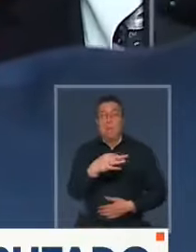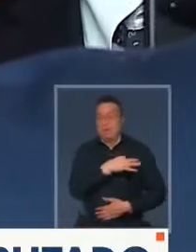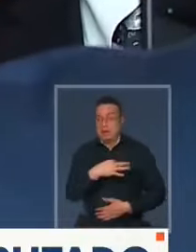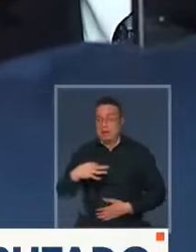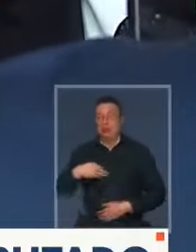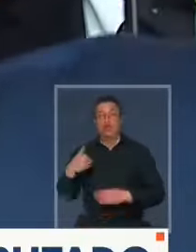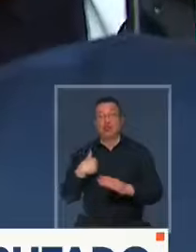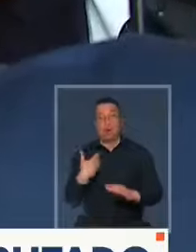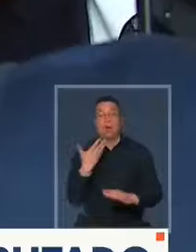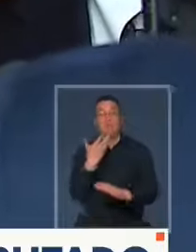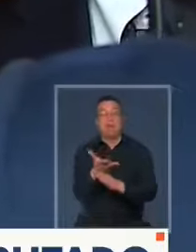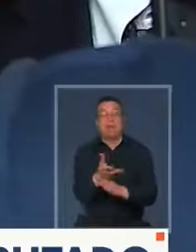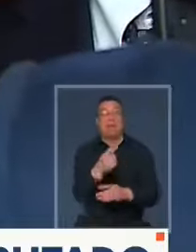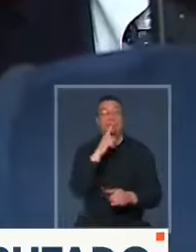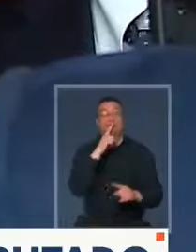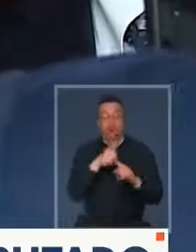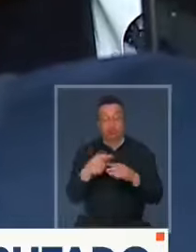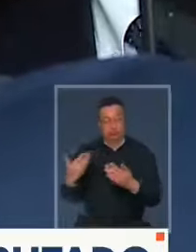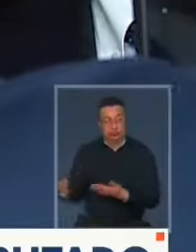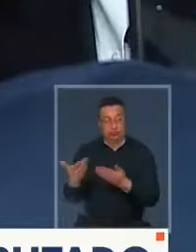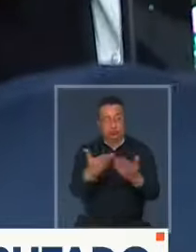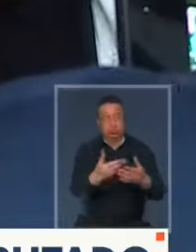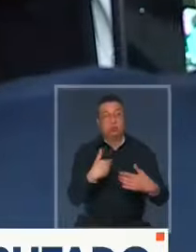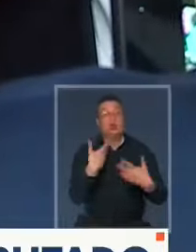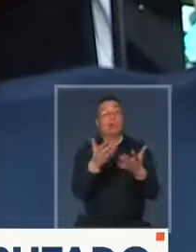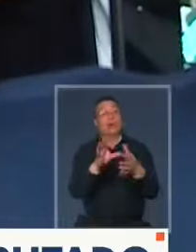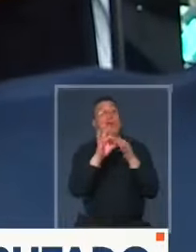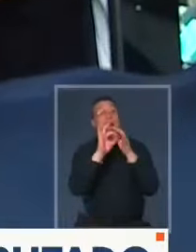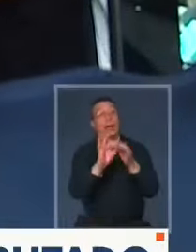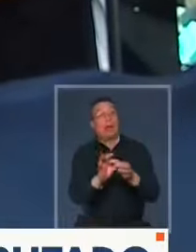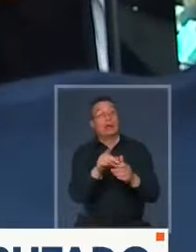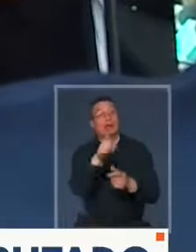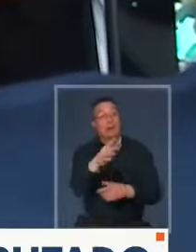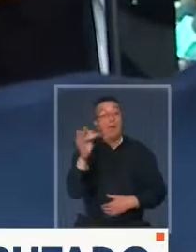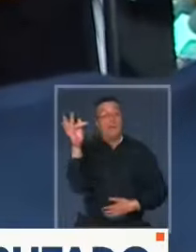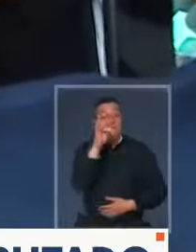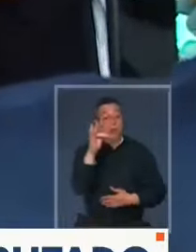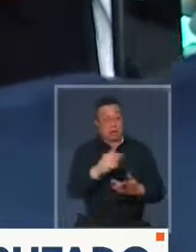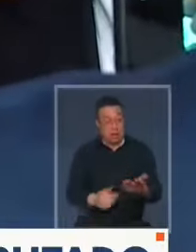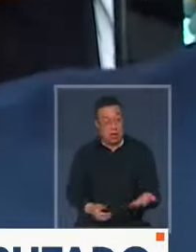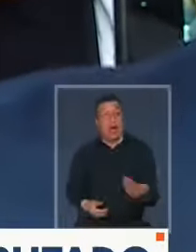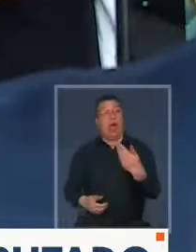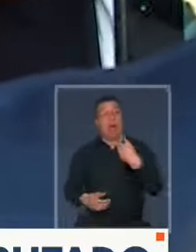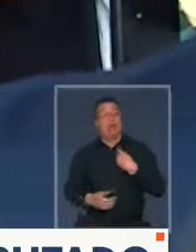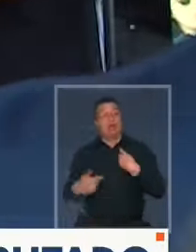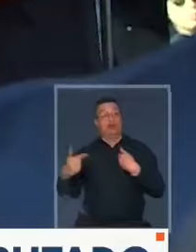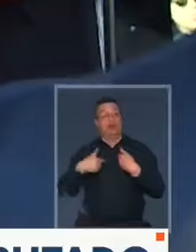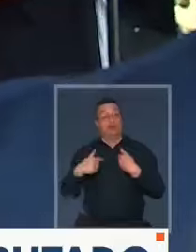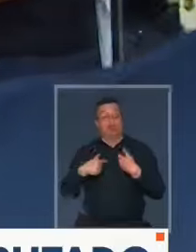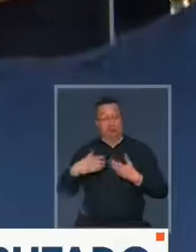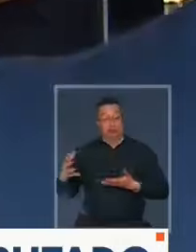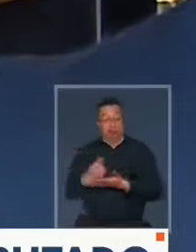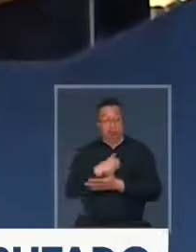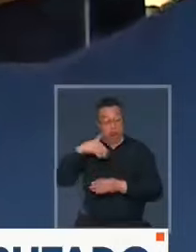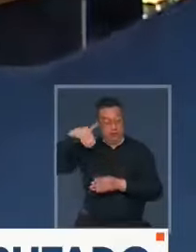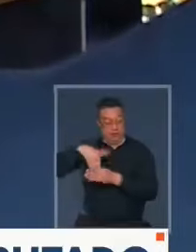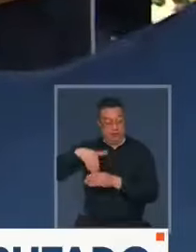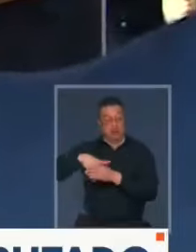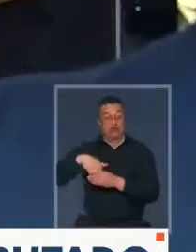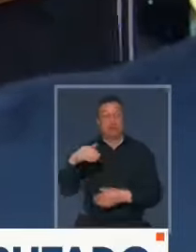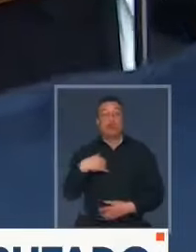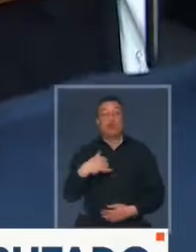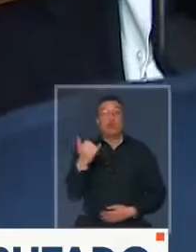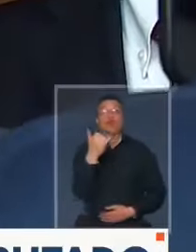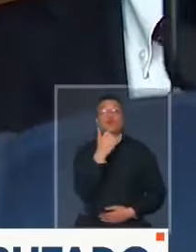yo le pido que entregue el currículum, le agradezco, él me felicita cuando yo obtengo la votación, en donde nunca